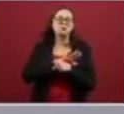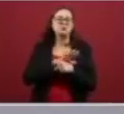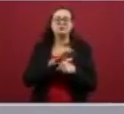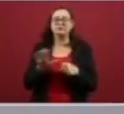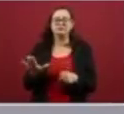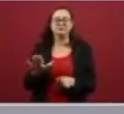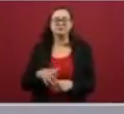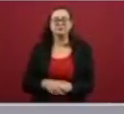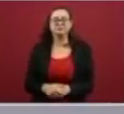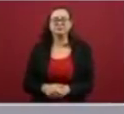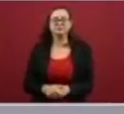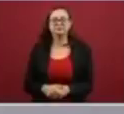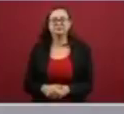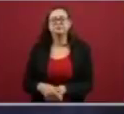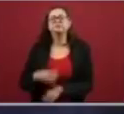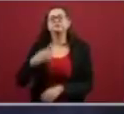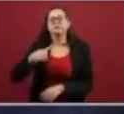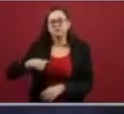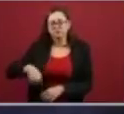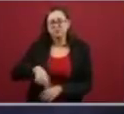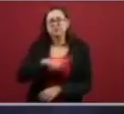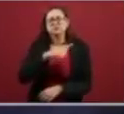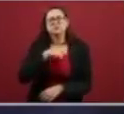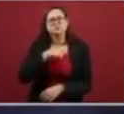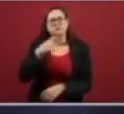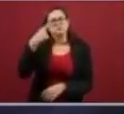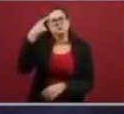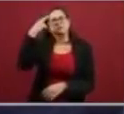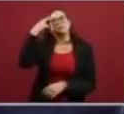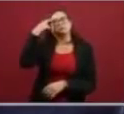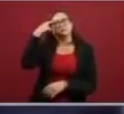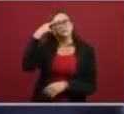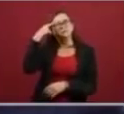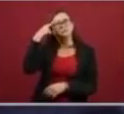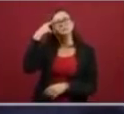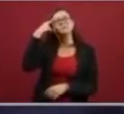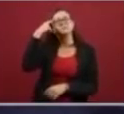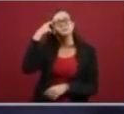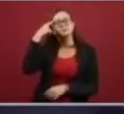va. Nosotros tenemos una historia